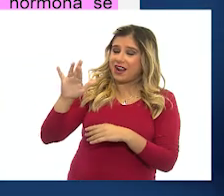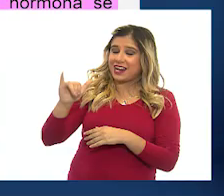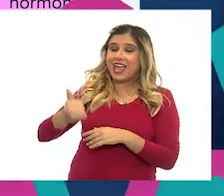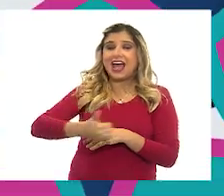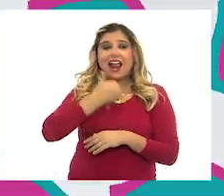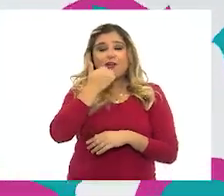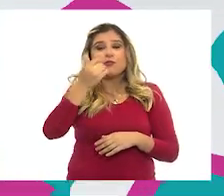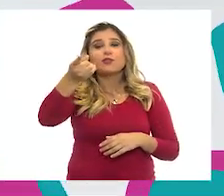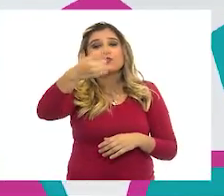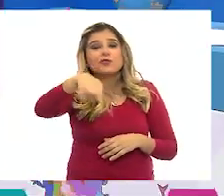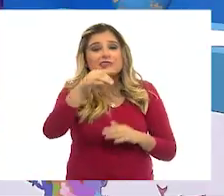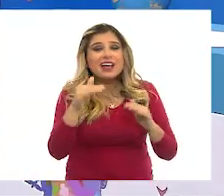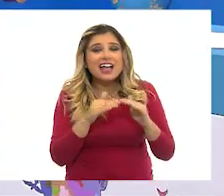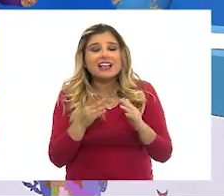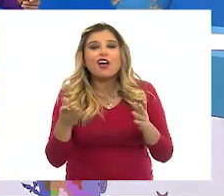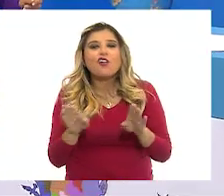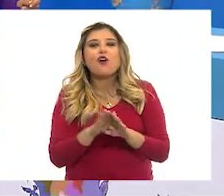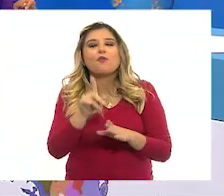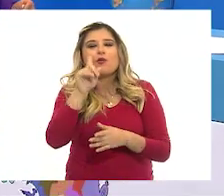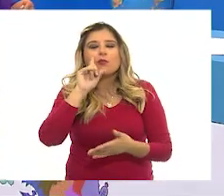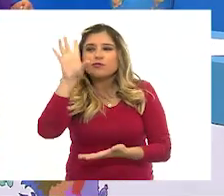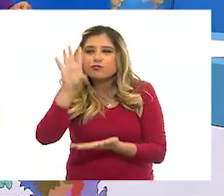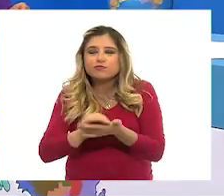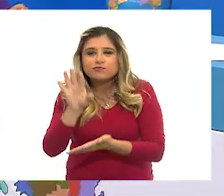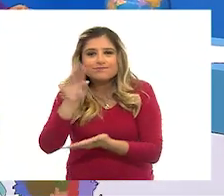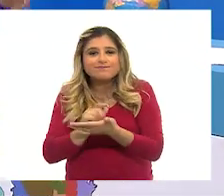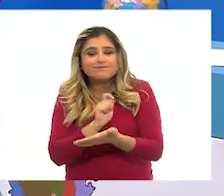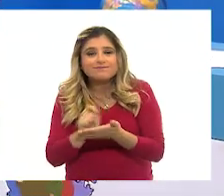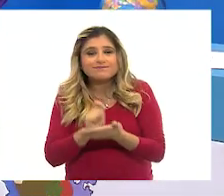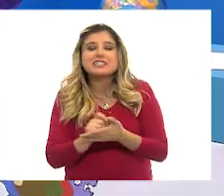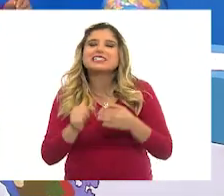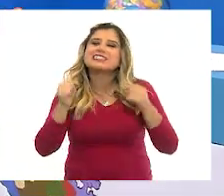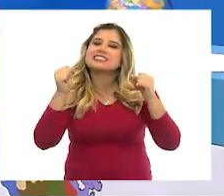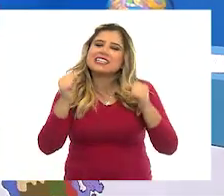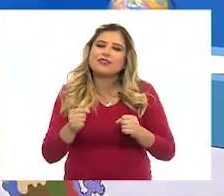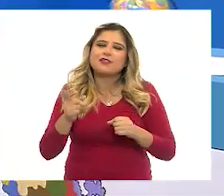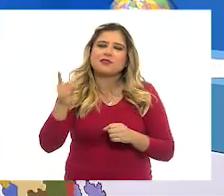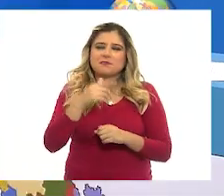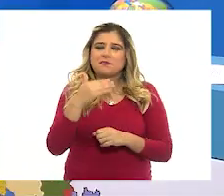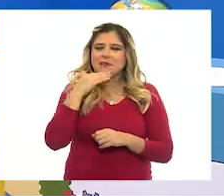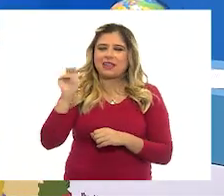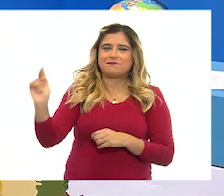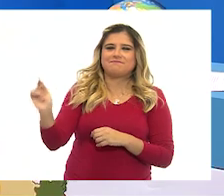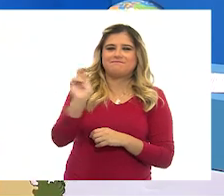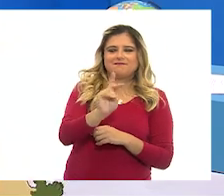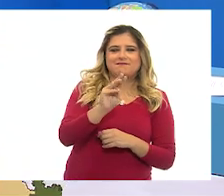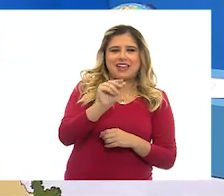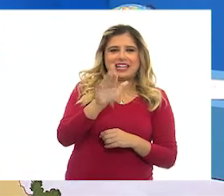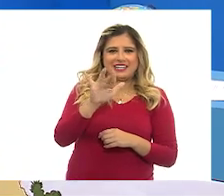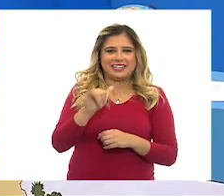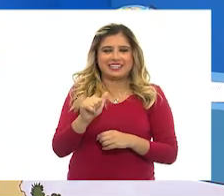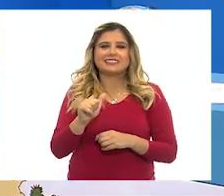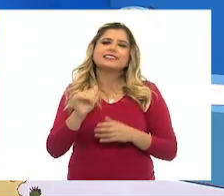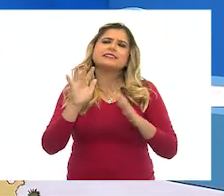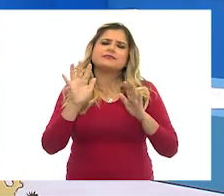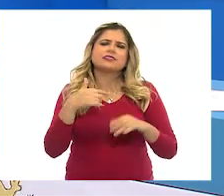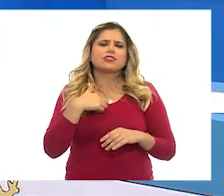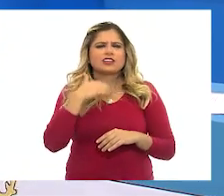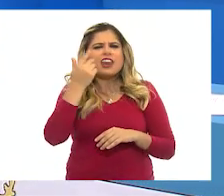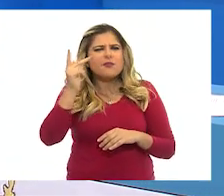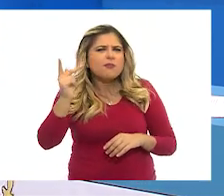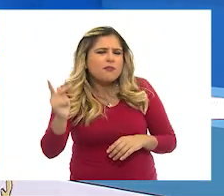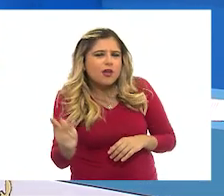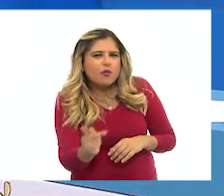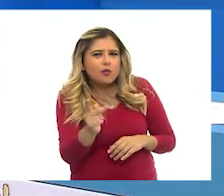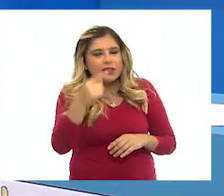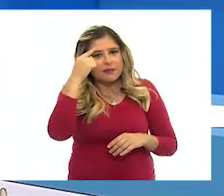y alumnos en casa, ¿cómo les fue con el ejercicio? Seguro que también como a María, ¿no es cierto? Quisiera hacer una